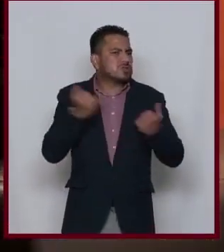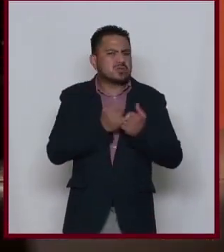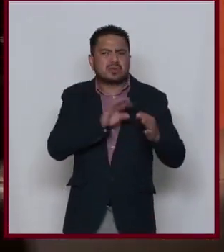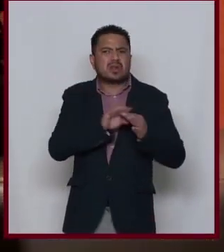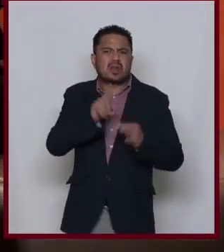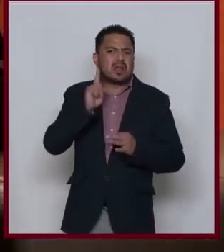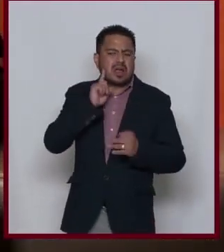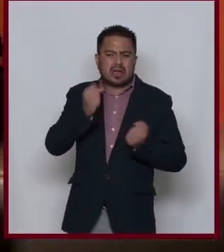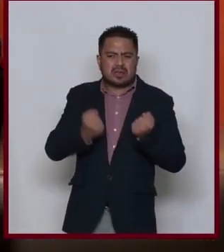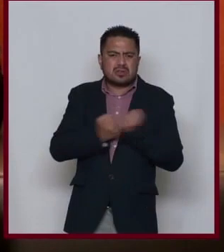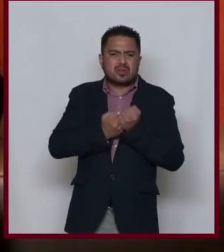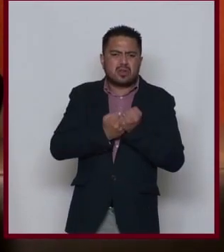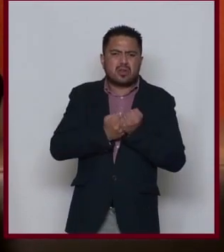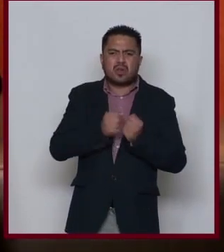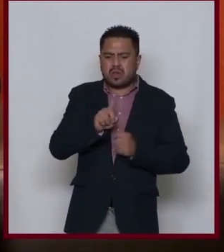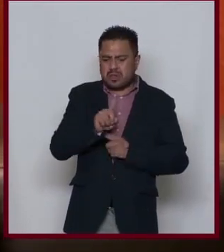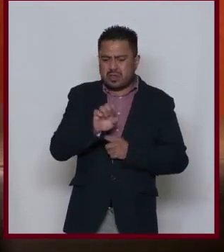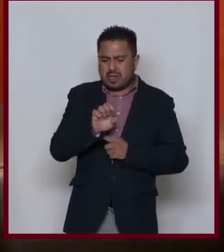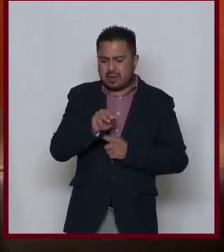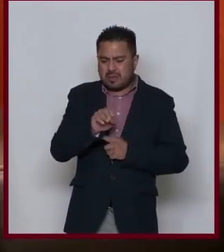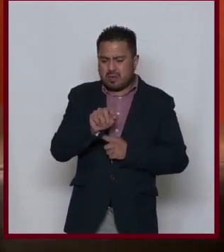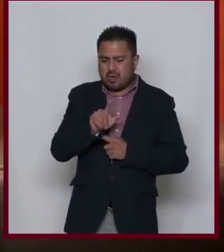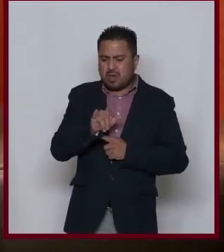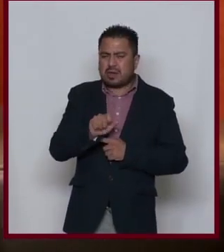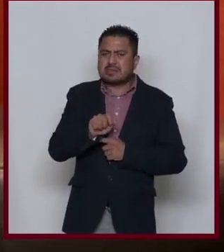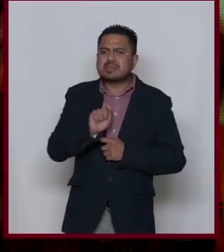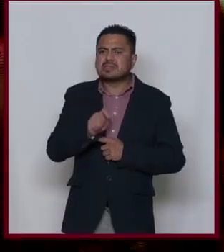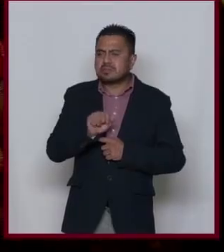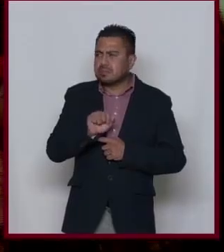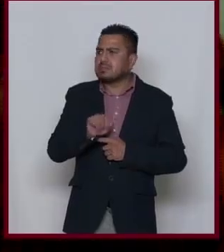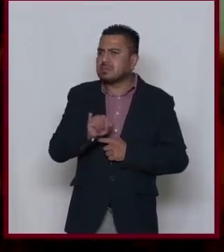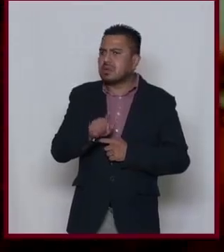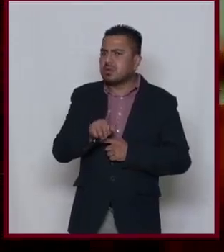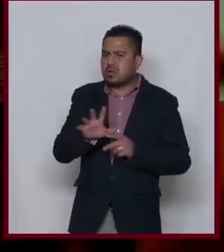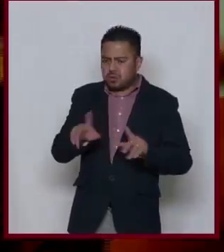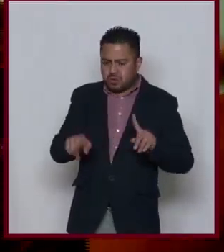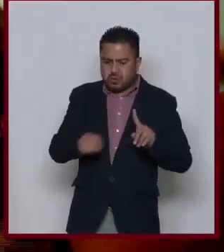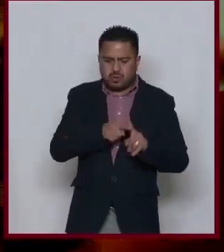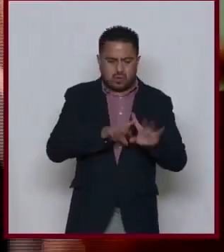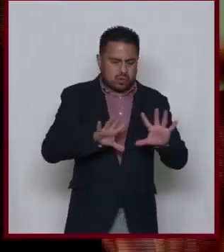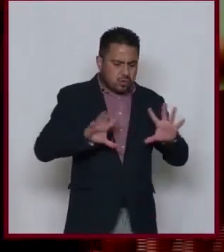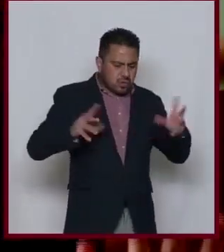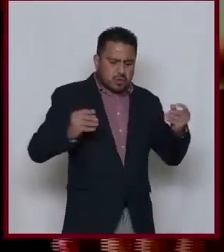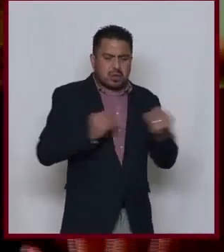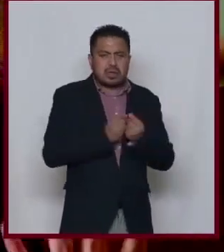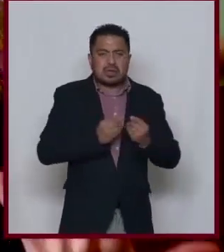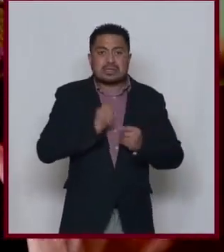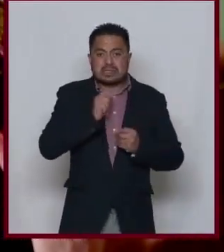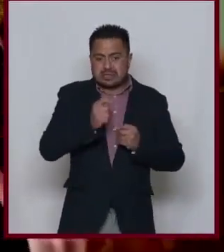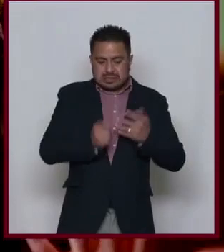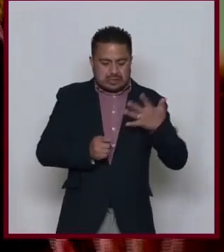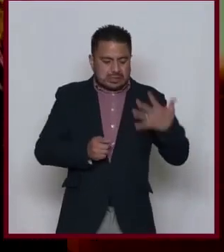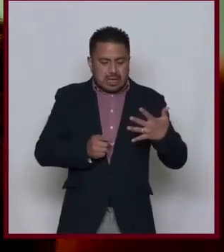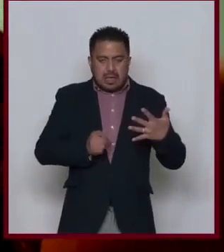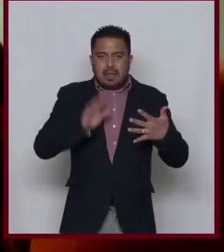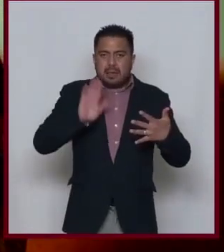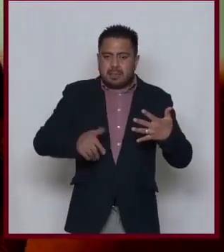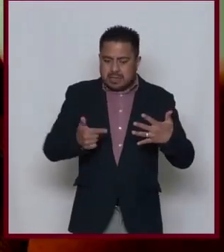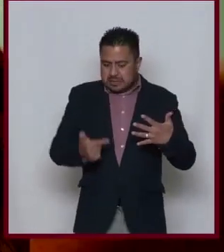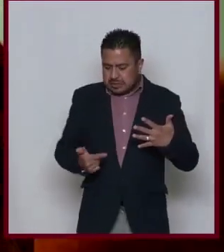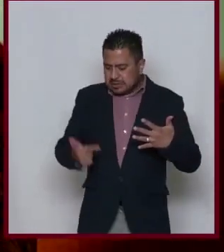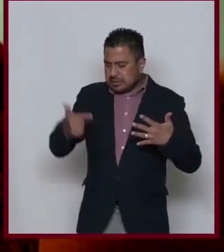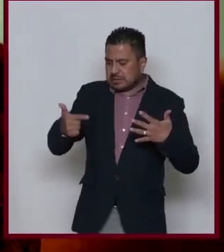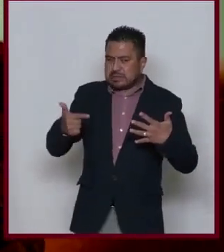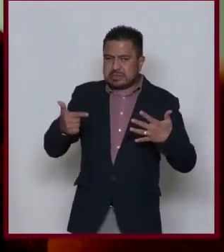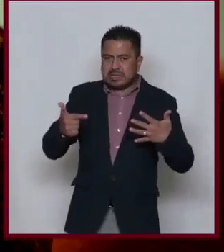notas sostenidas o los bemoles? Sí. Si sumamos esos semitonos, que son 5, más 7 notas de la